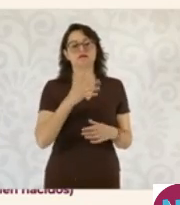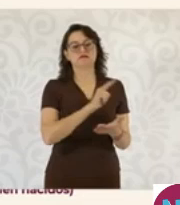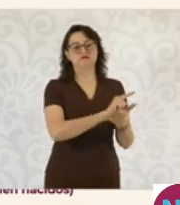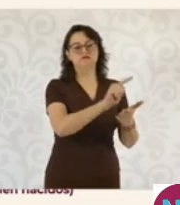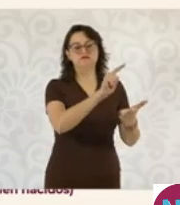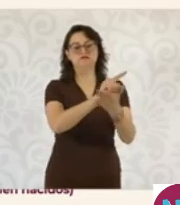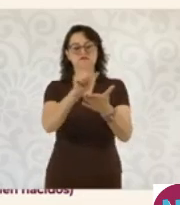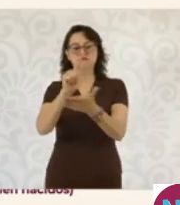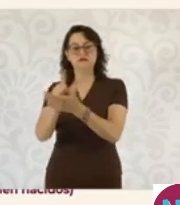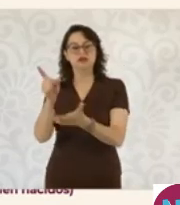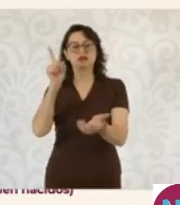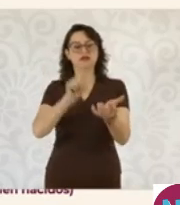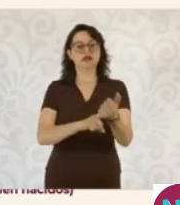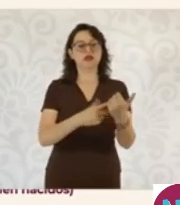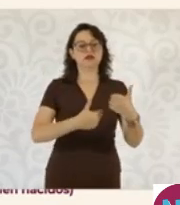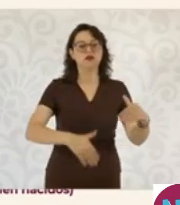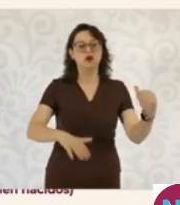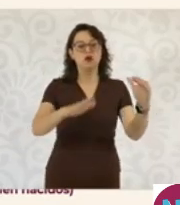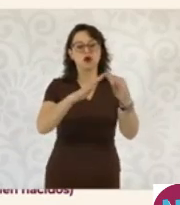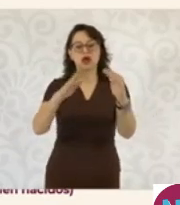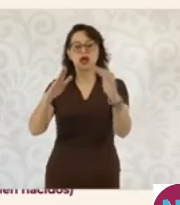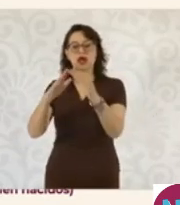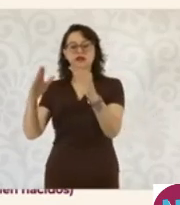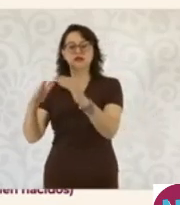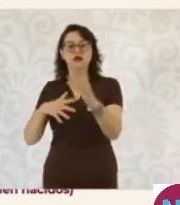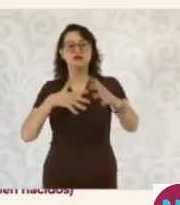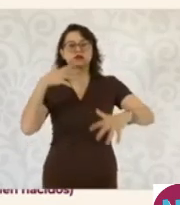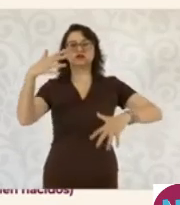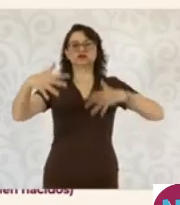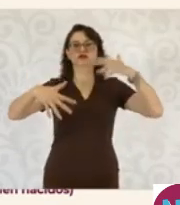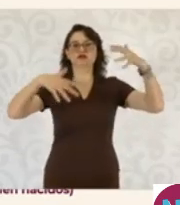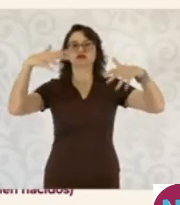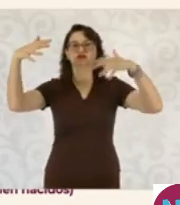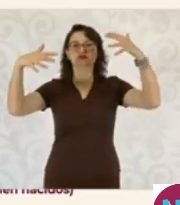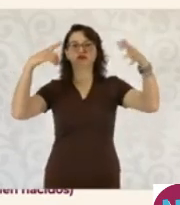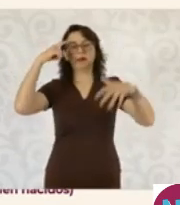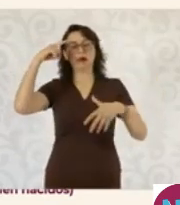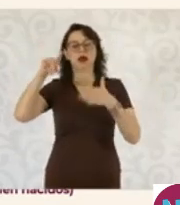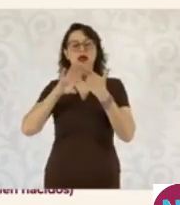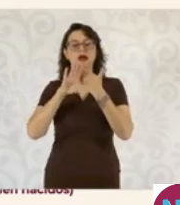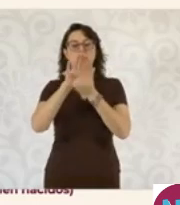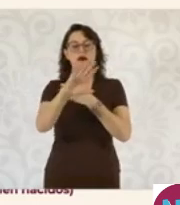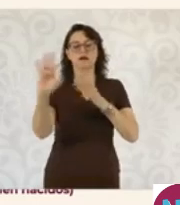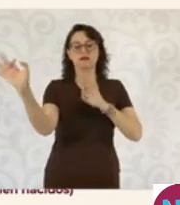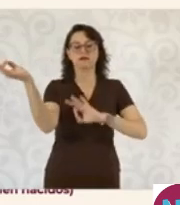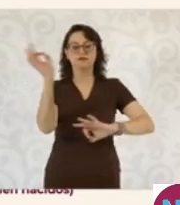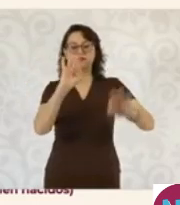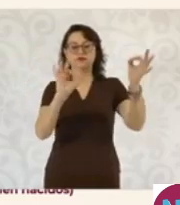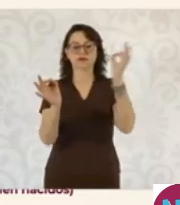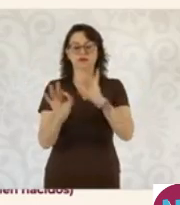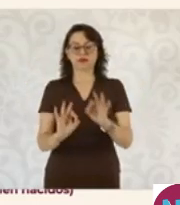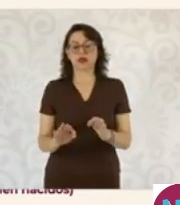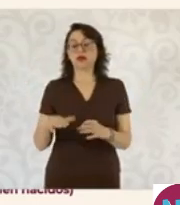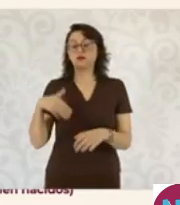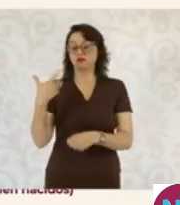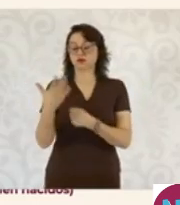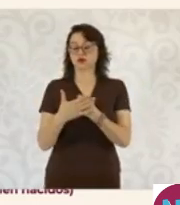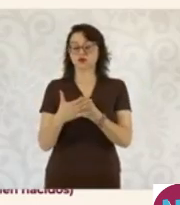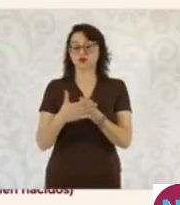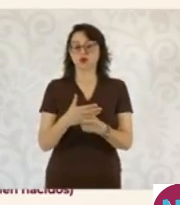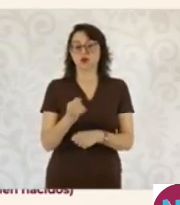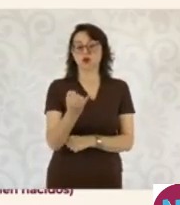rociado intradomiciliar y las nebulizaciones. A partir de junio a diciembre,